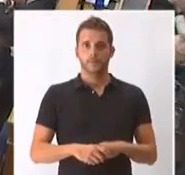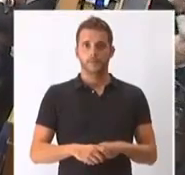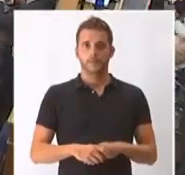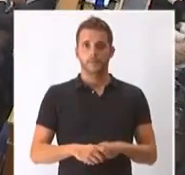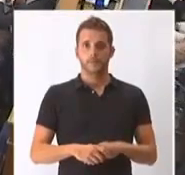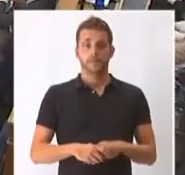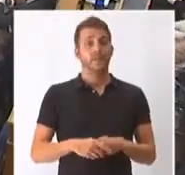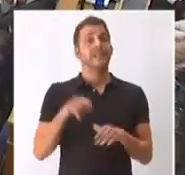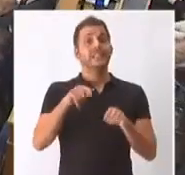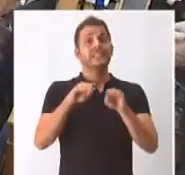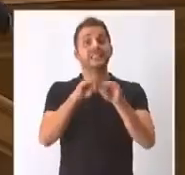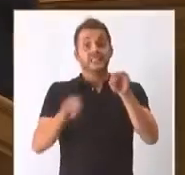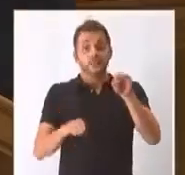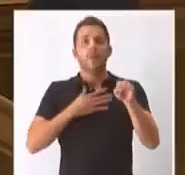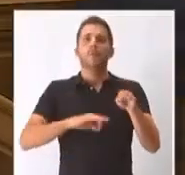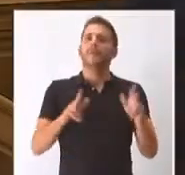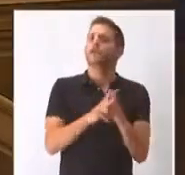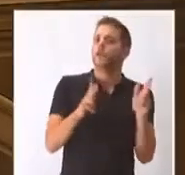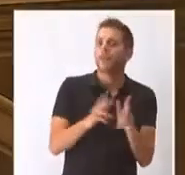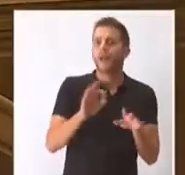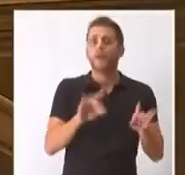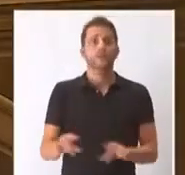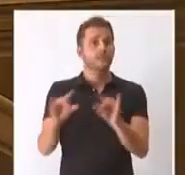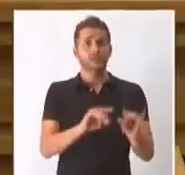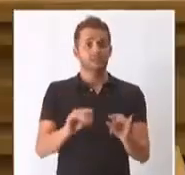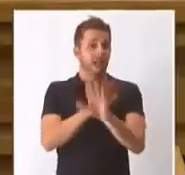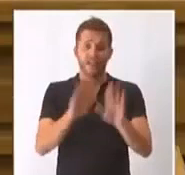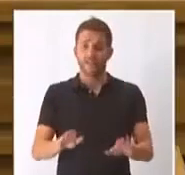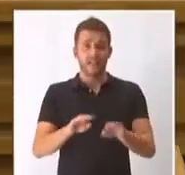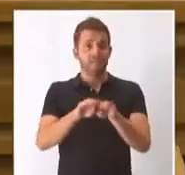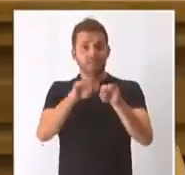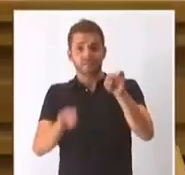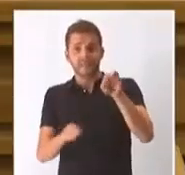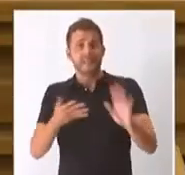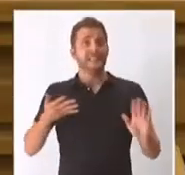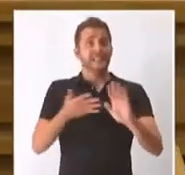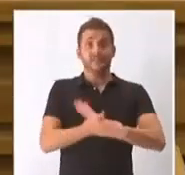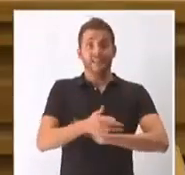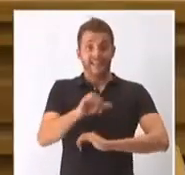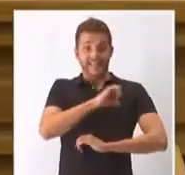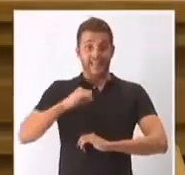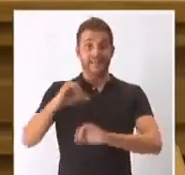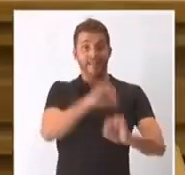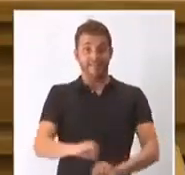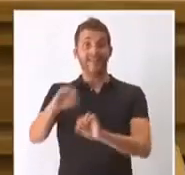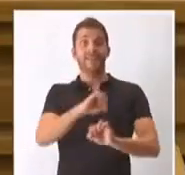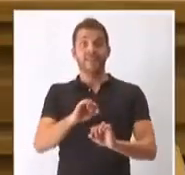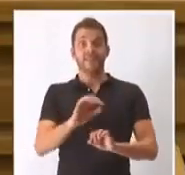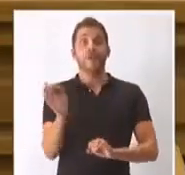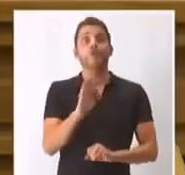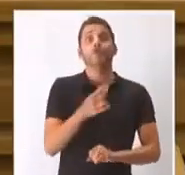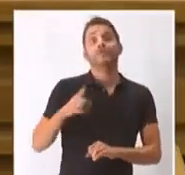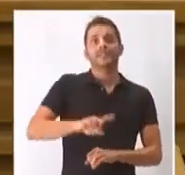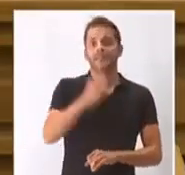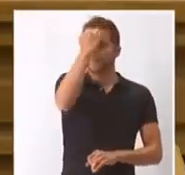esa desigualdad que puede ser social no puede ser territorial en el fondo la desigualdad es lo que defiende los independentistas o incluso lo que defendían los